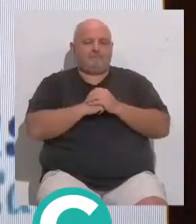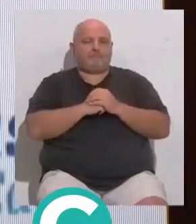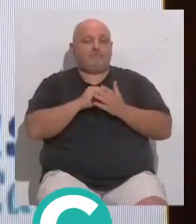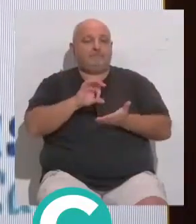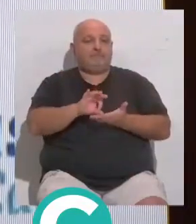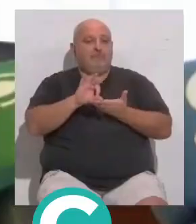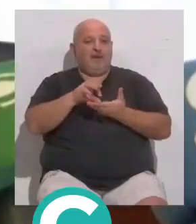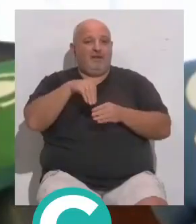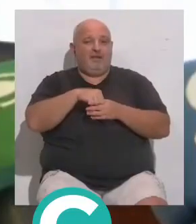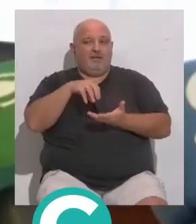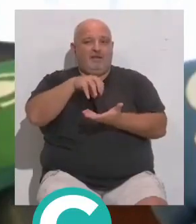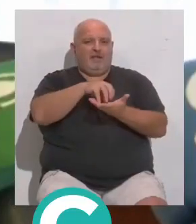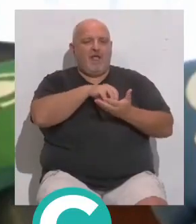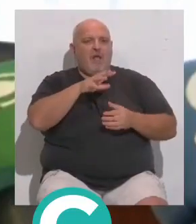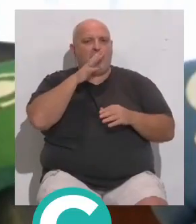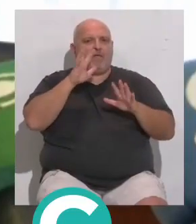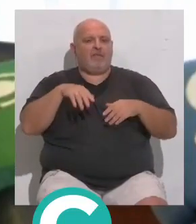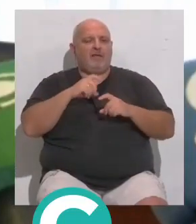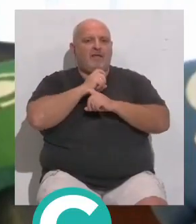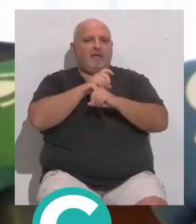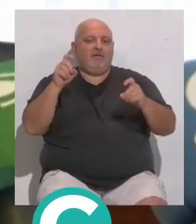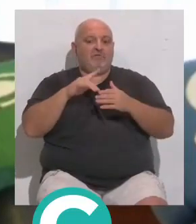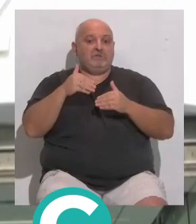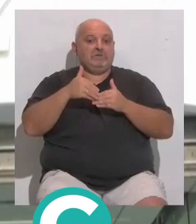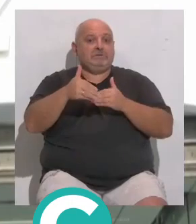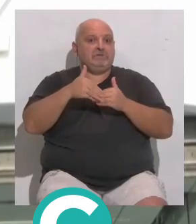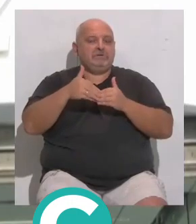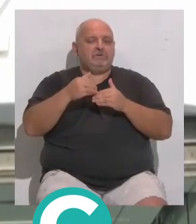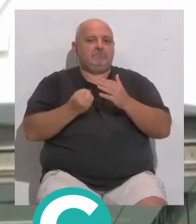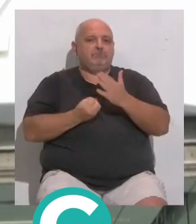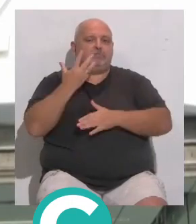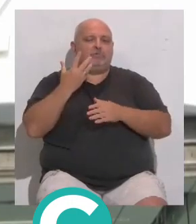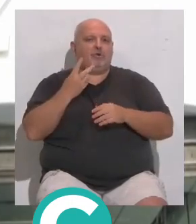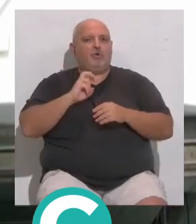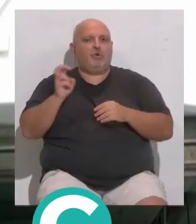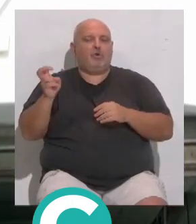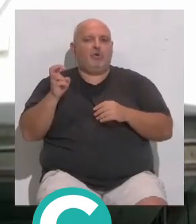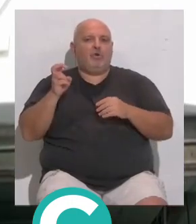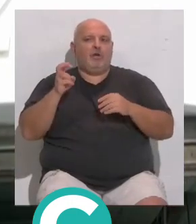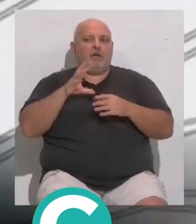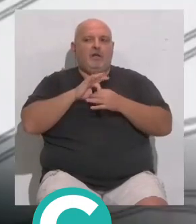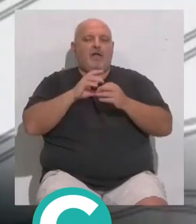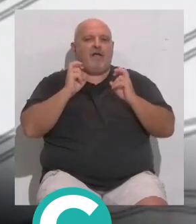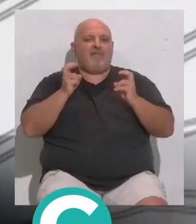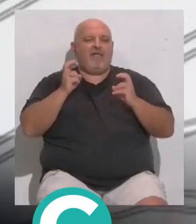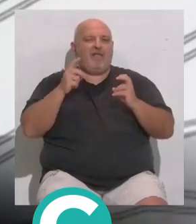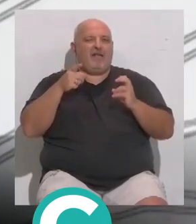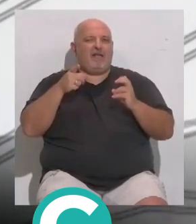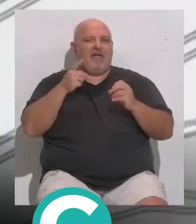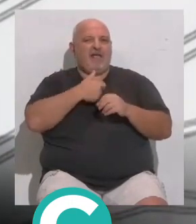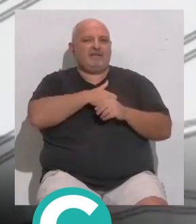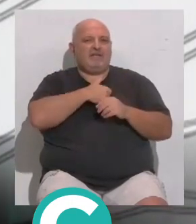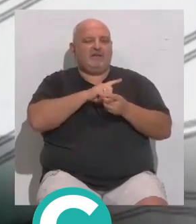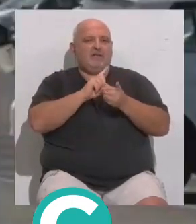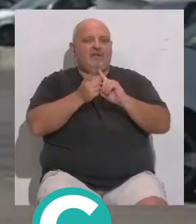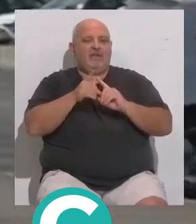servicio de esta nueva EBAR, Aguas de Cádiz anuncia para fechas próximas la puesta en funcionamiento de la nueva de Avenida de Astilleros, con lo que la red